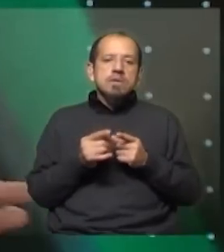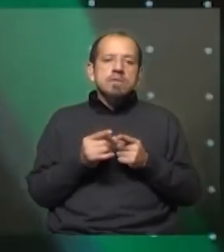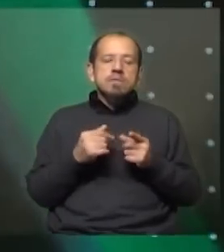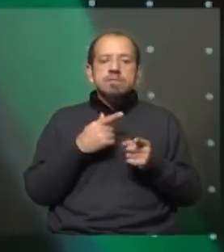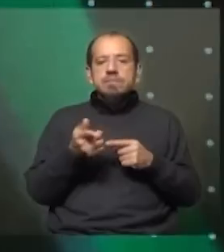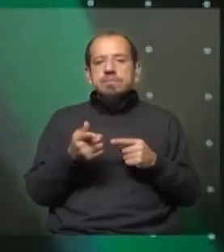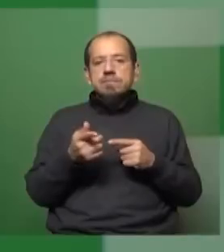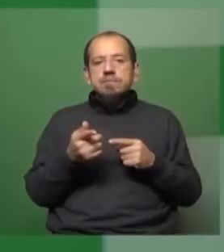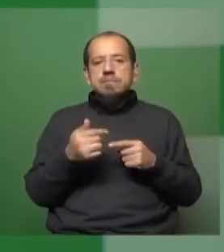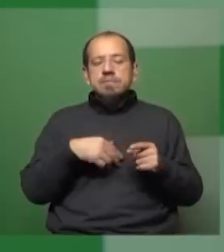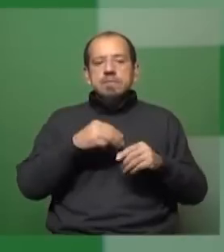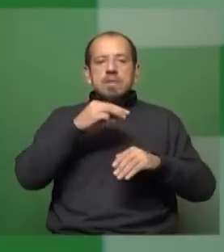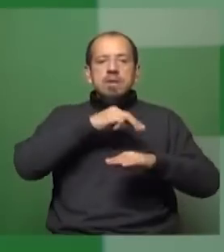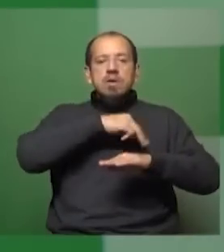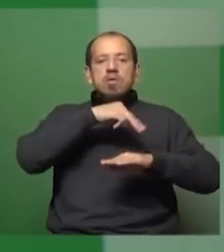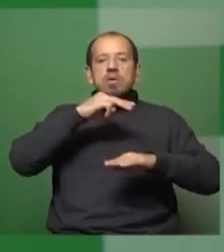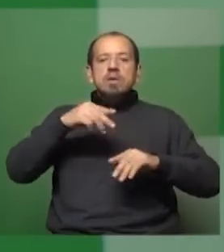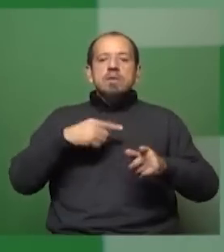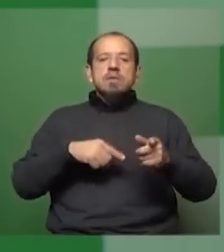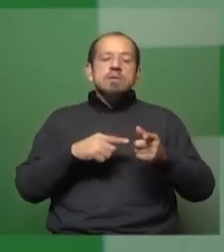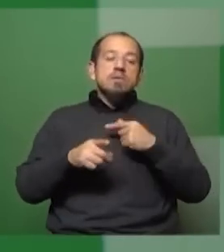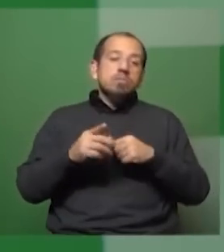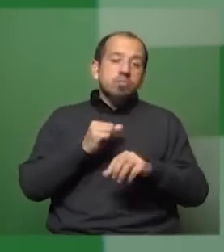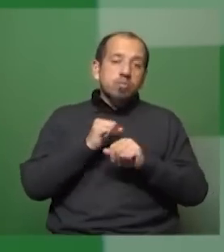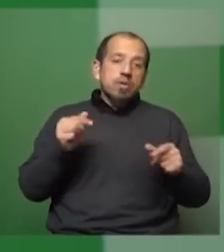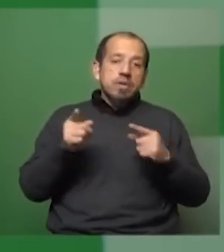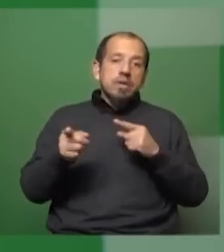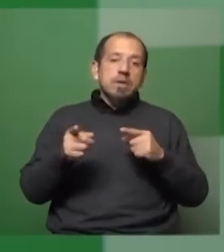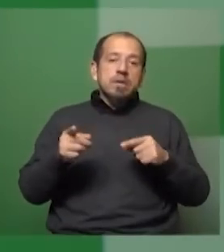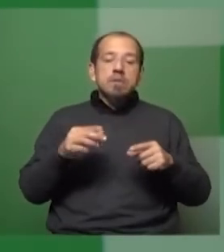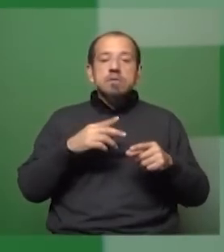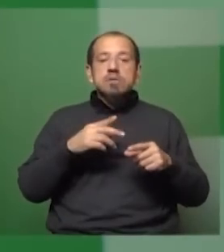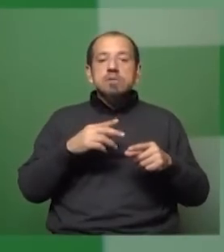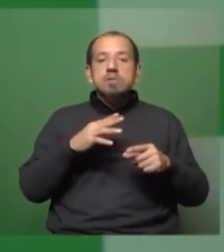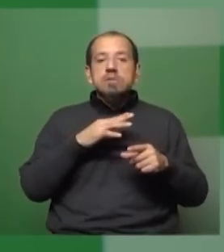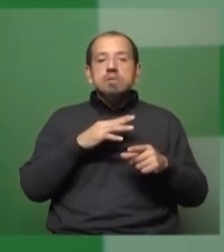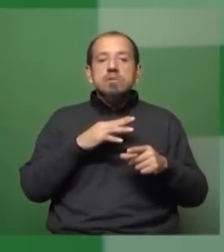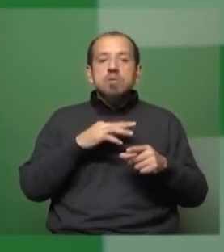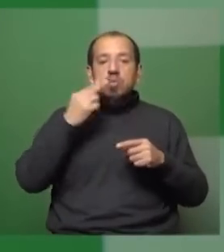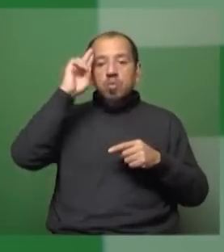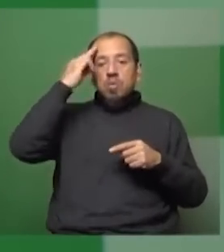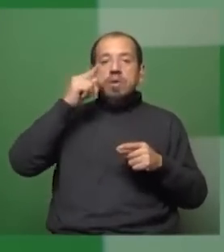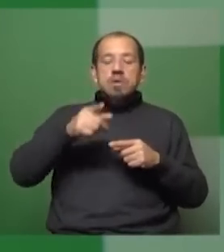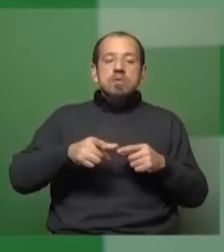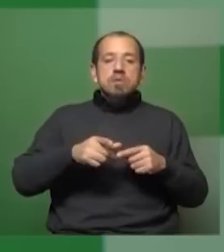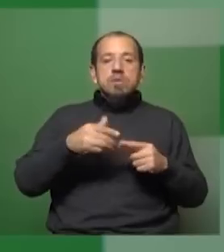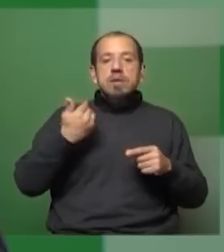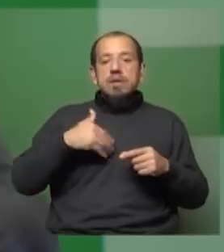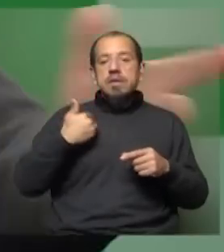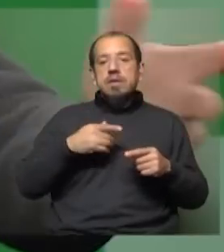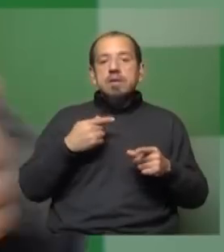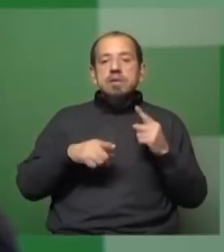no está en la declaración Pero además puede tener consecuencias relacionamiento bilateral a ver Uruguay está negociando con Argentina